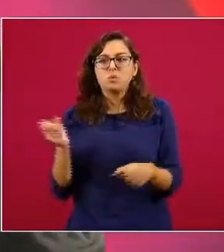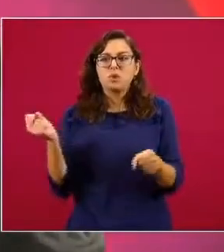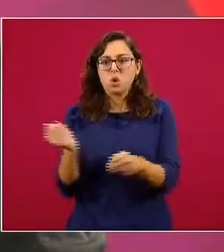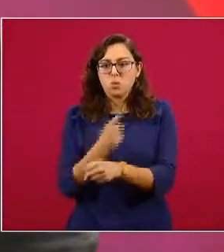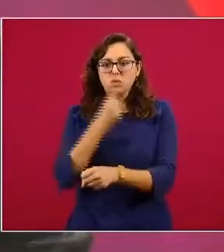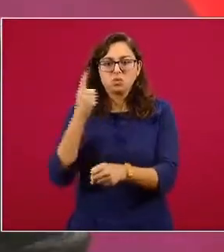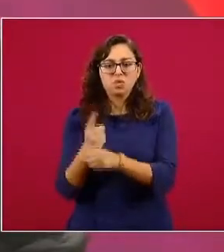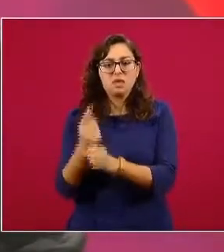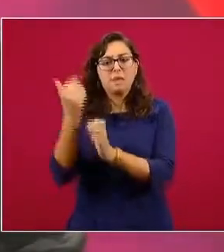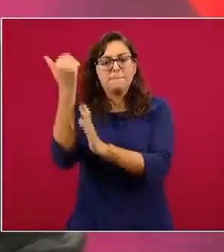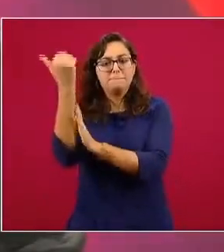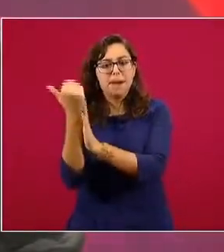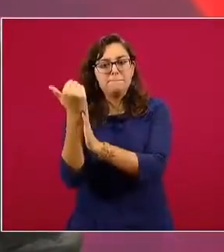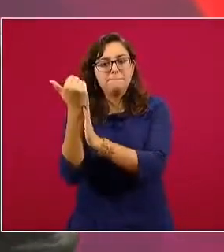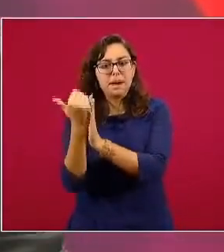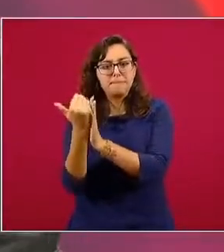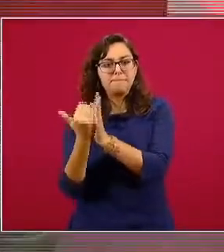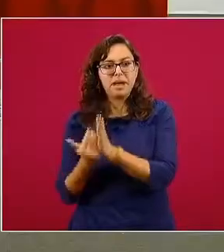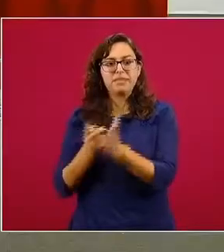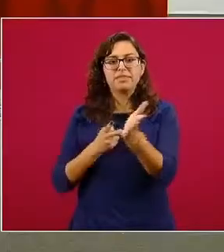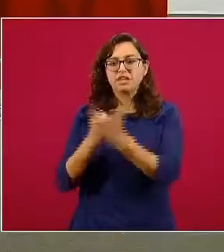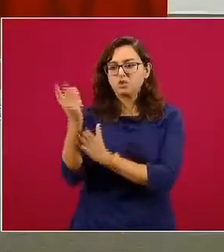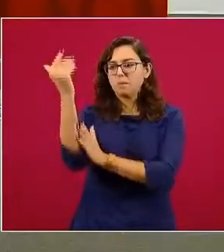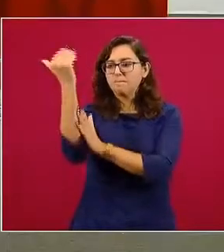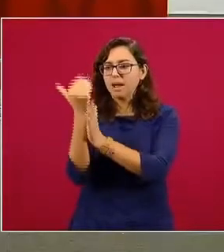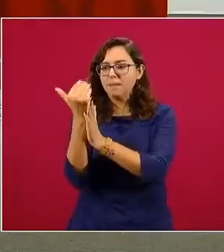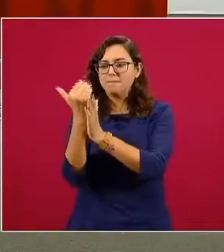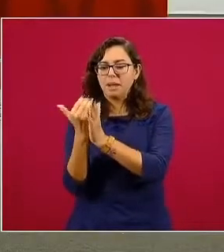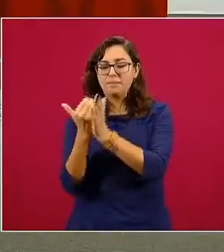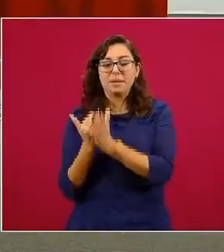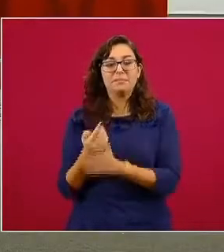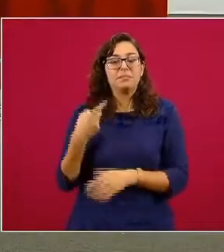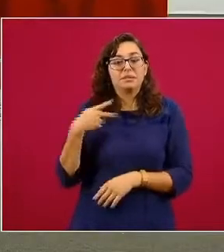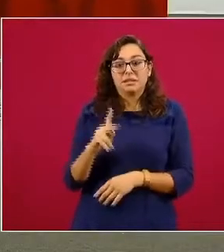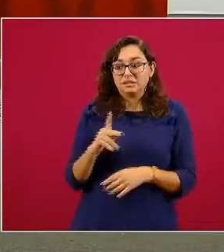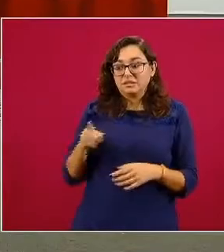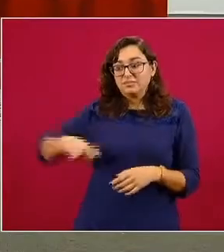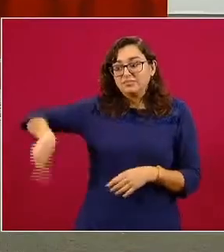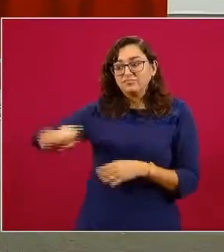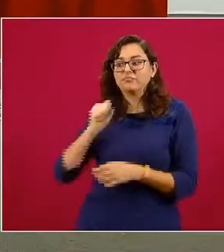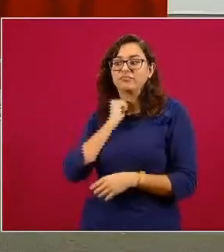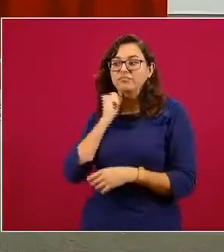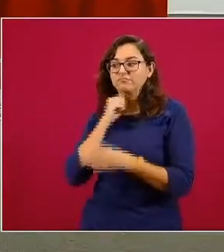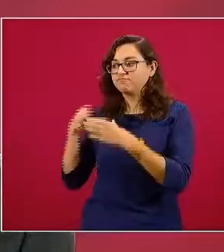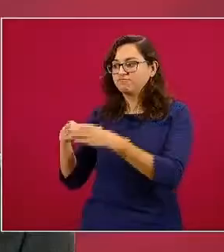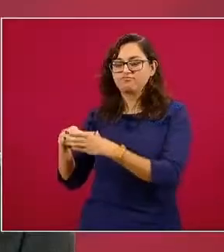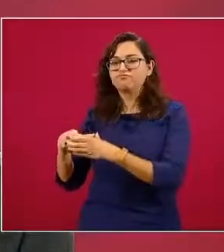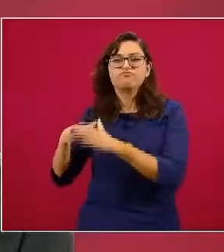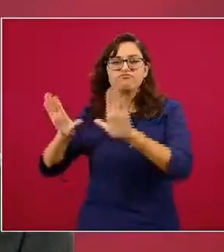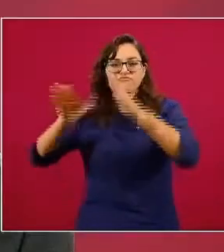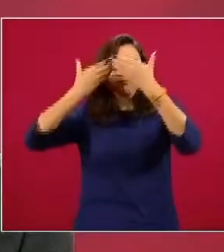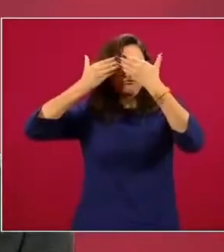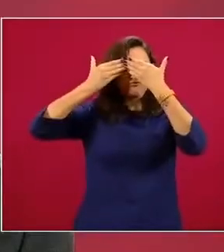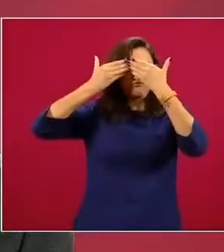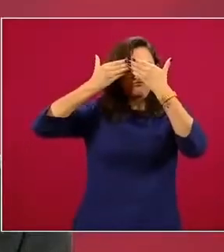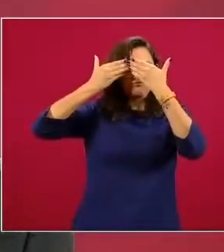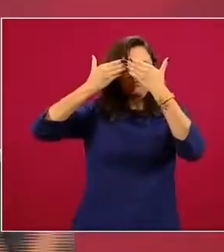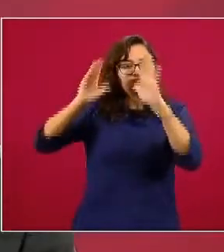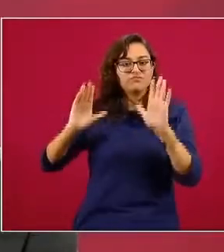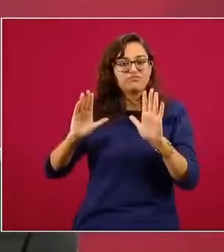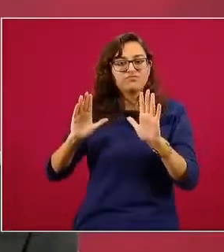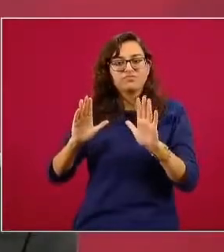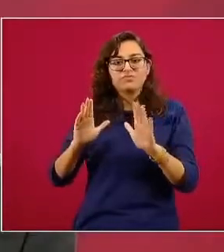y derechos. Pero pareciera que este es un tema que en especial les cuesta trabajo visualizar